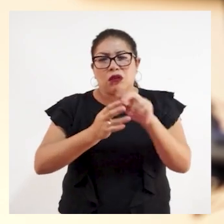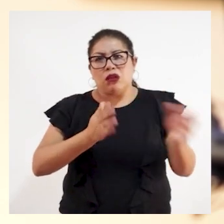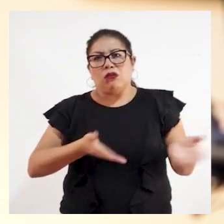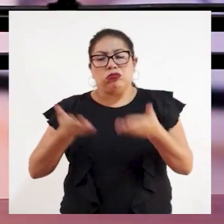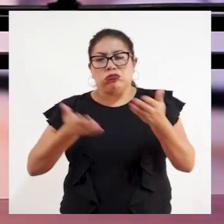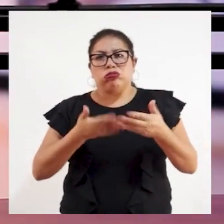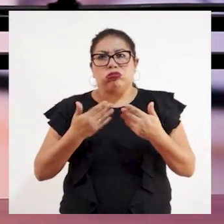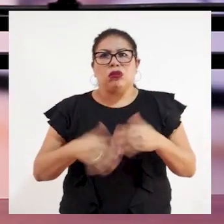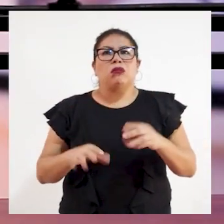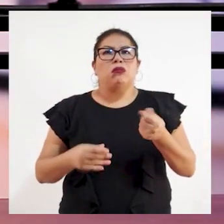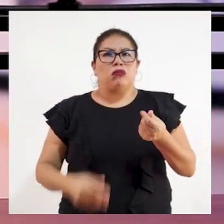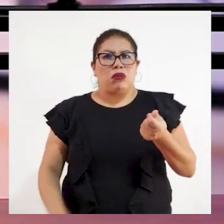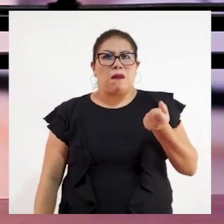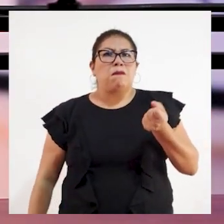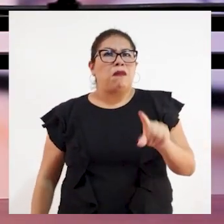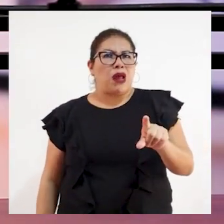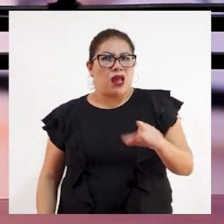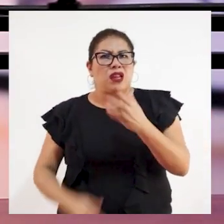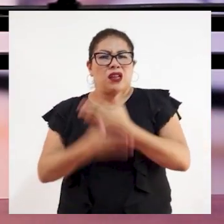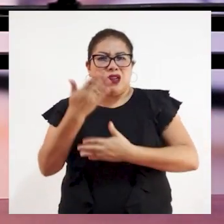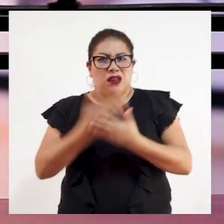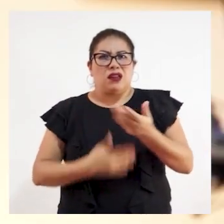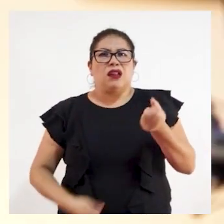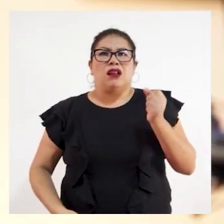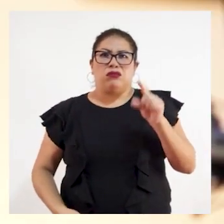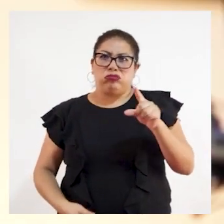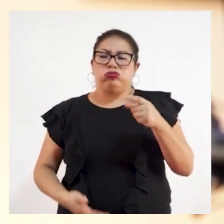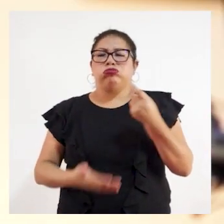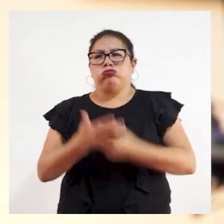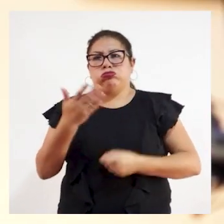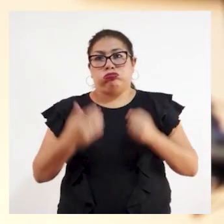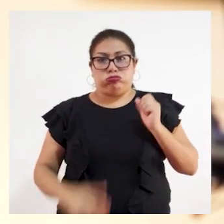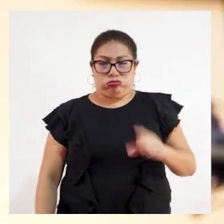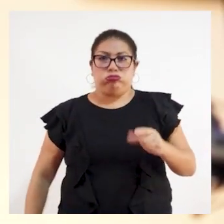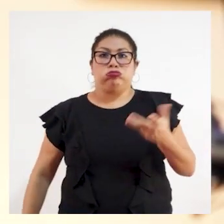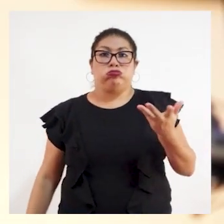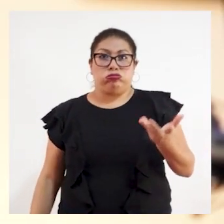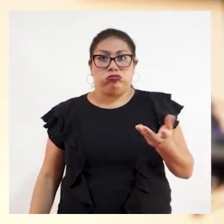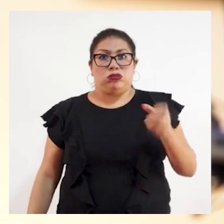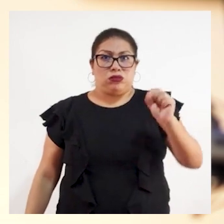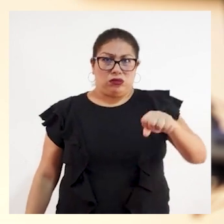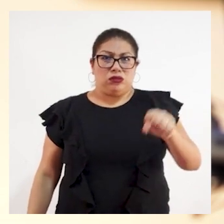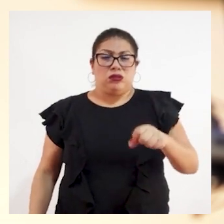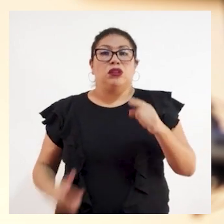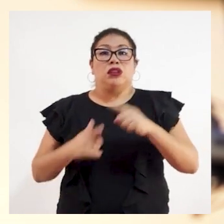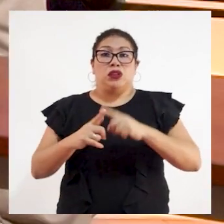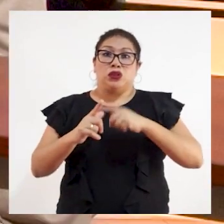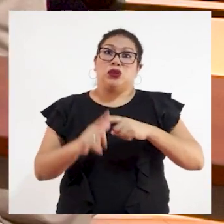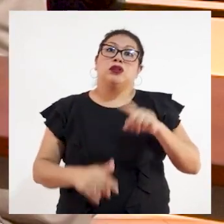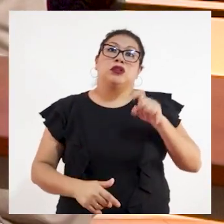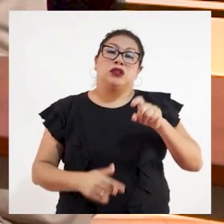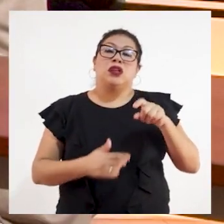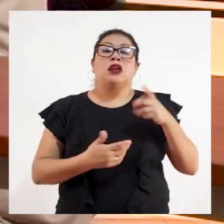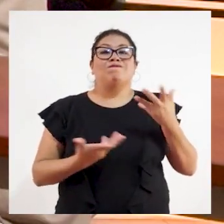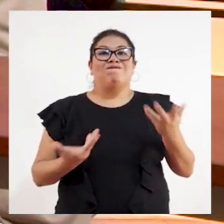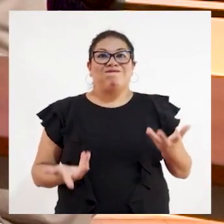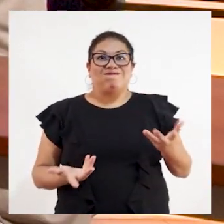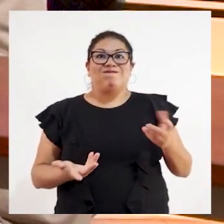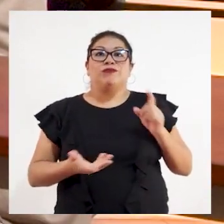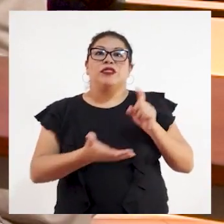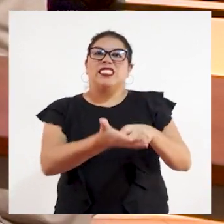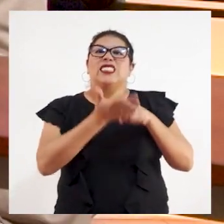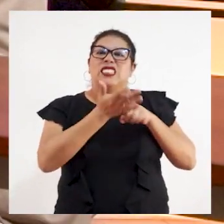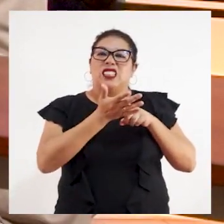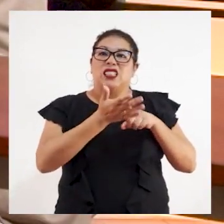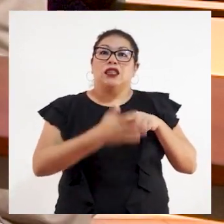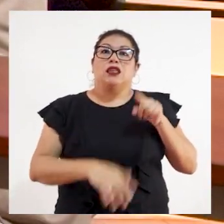Entonces, es mucho más cara, la discapacidad en sí es cara. Definitivamente sí. Exige una mayor